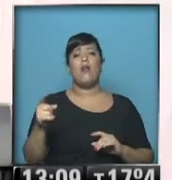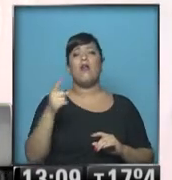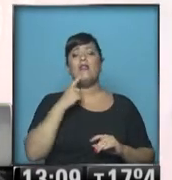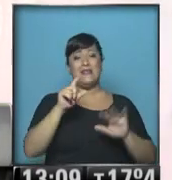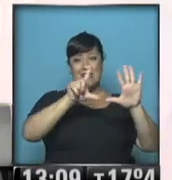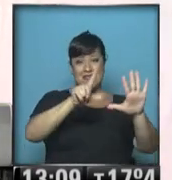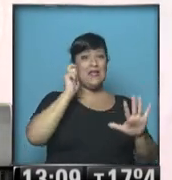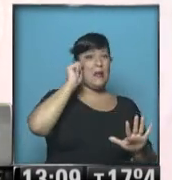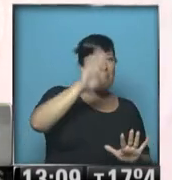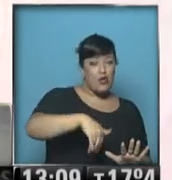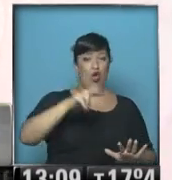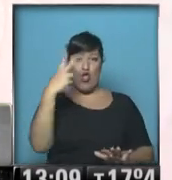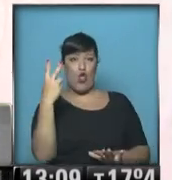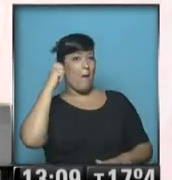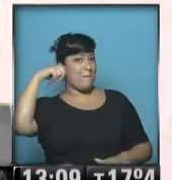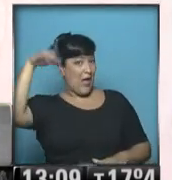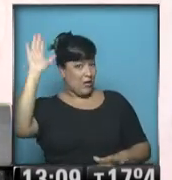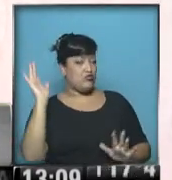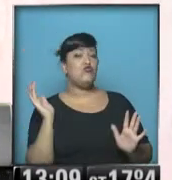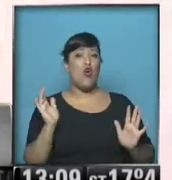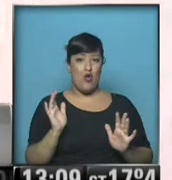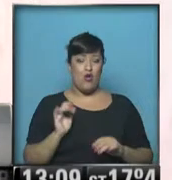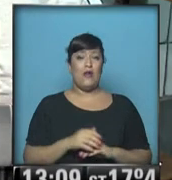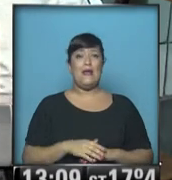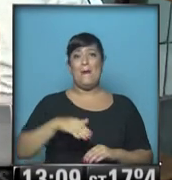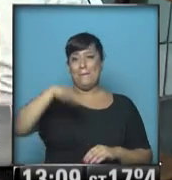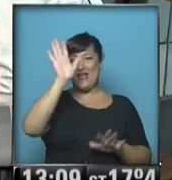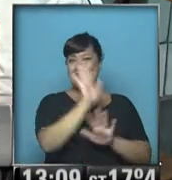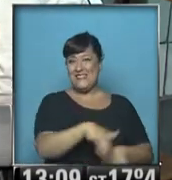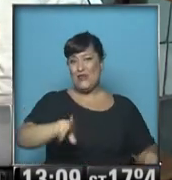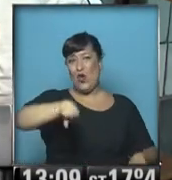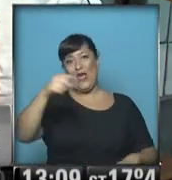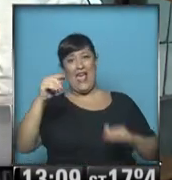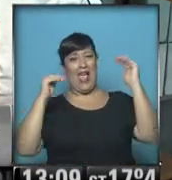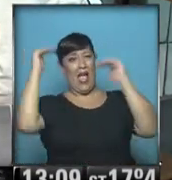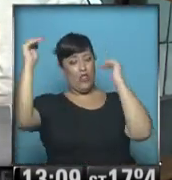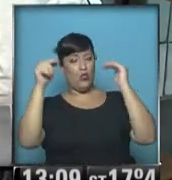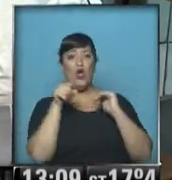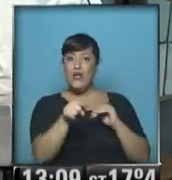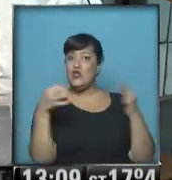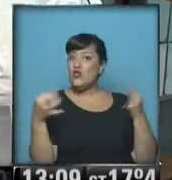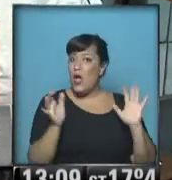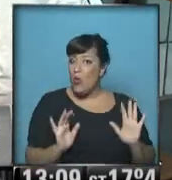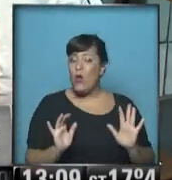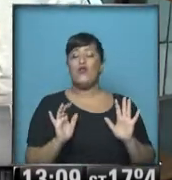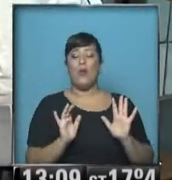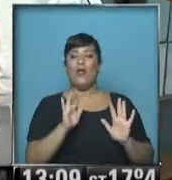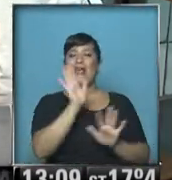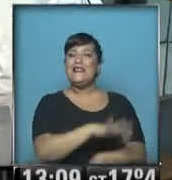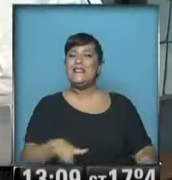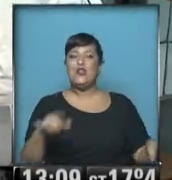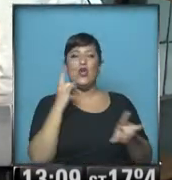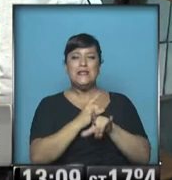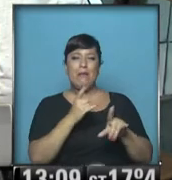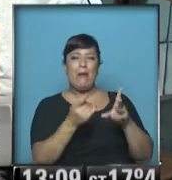y 2 mayores. O sea, un número sustancialmente mayor de chicos. Digo, esto es bueno, naturalmente los chicos suelen manipular más los